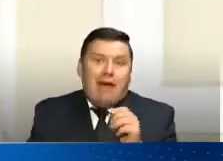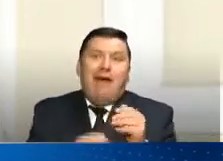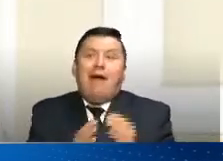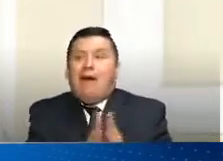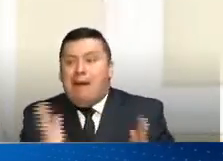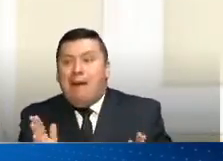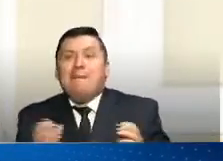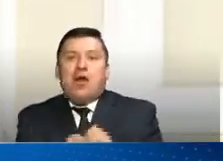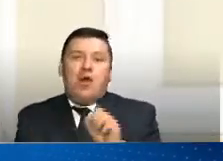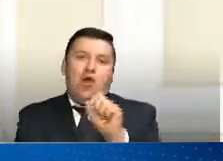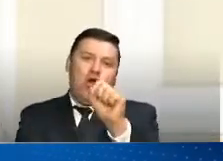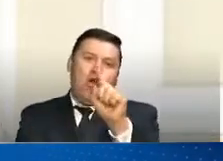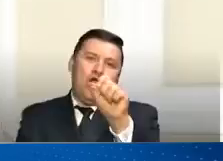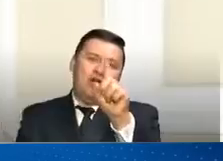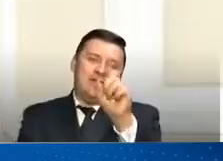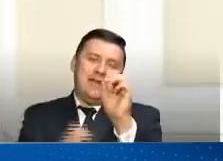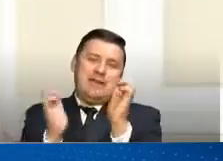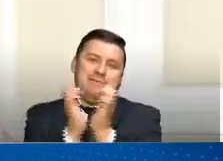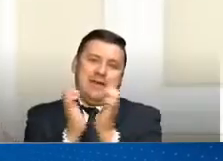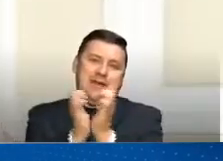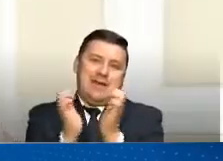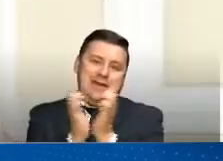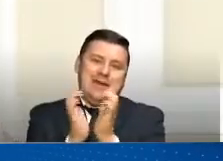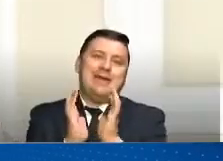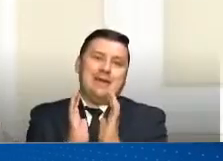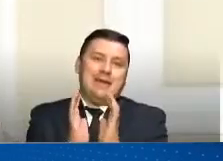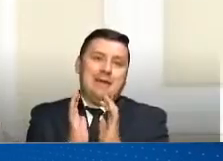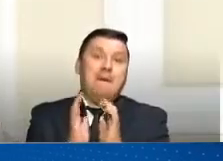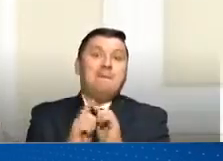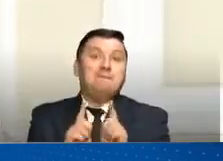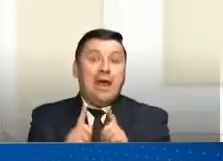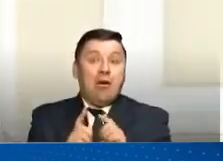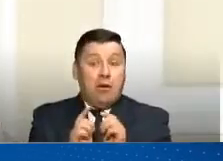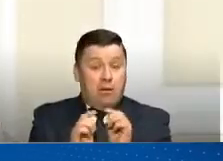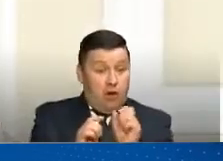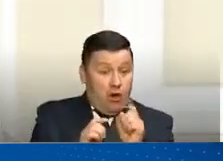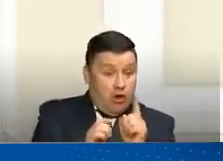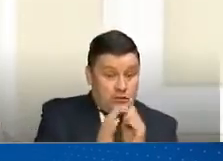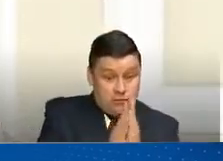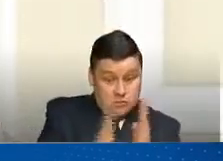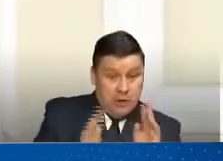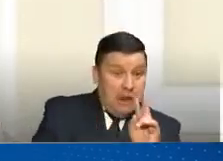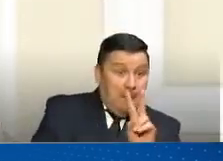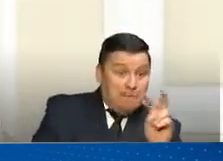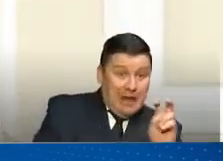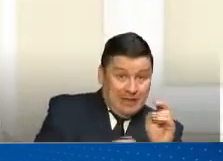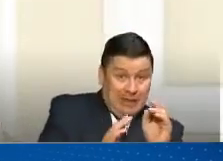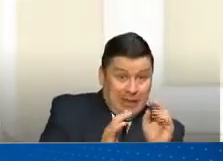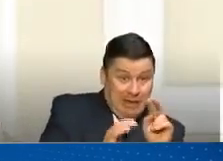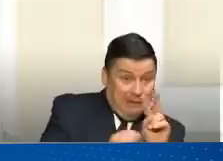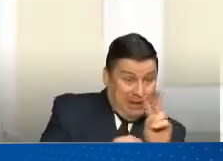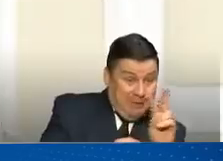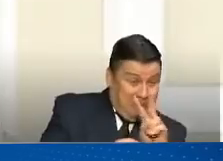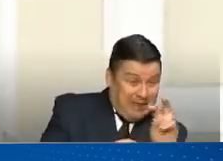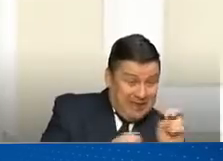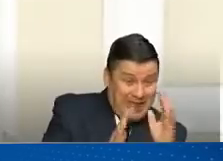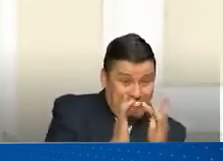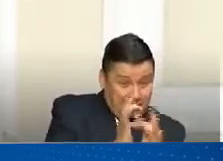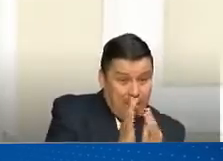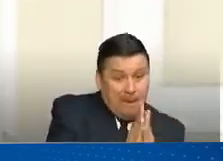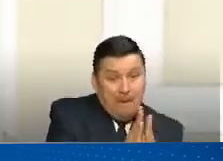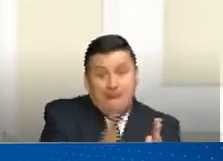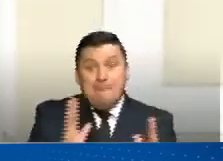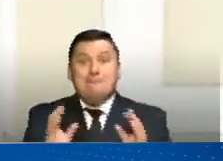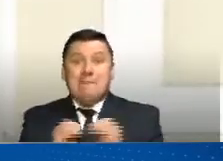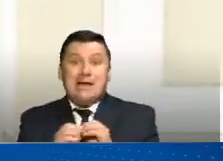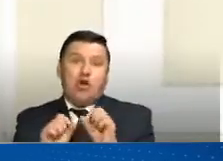mayo para seguir evaluando sectores que se van abriendo. Del 27 al 11 de mayo se van a abrir sectores importantes